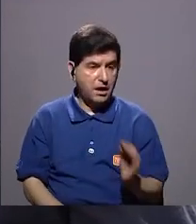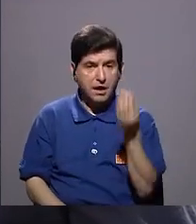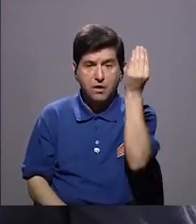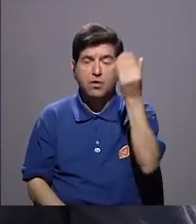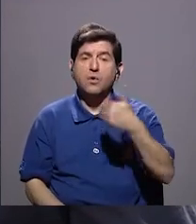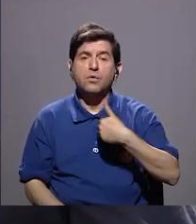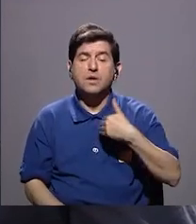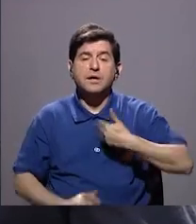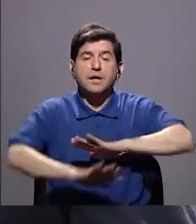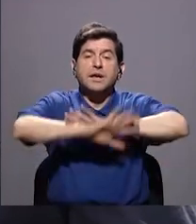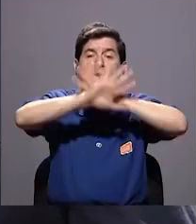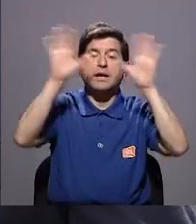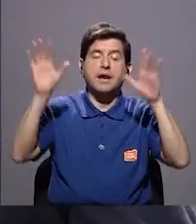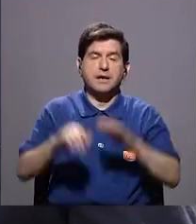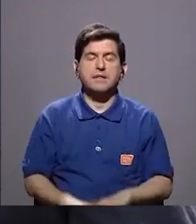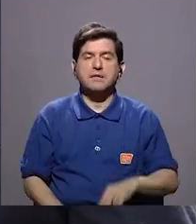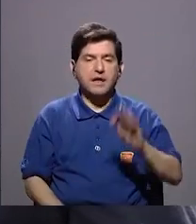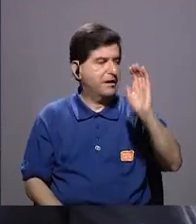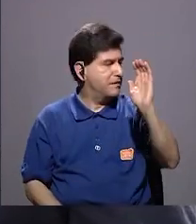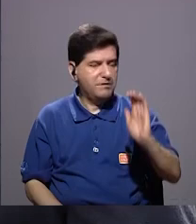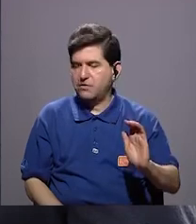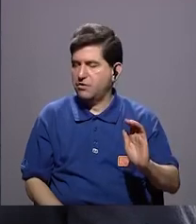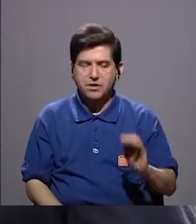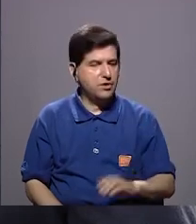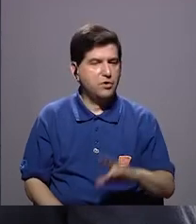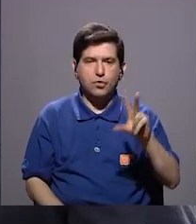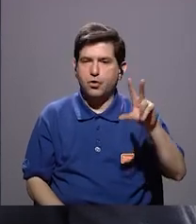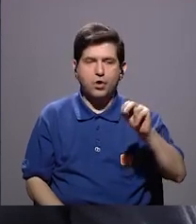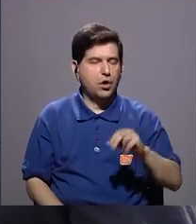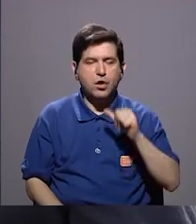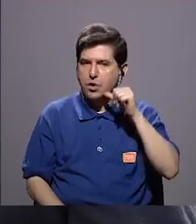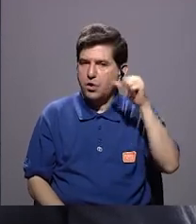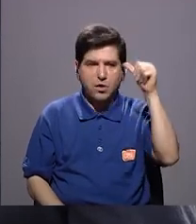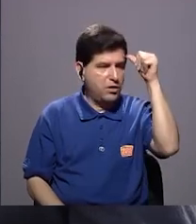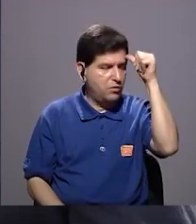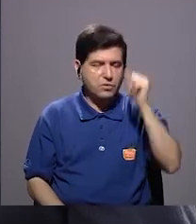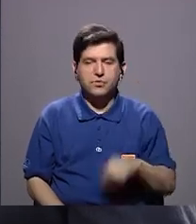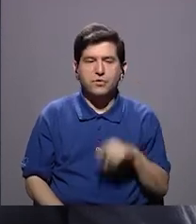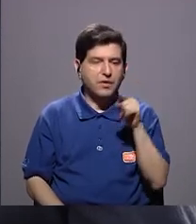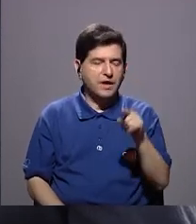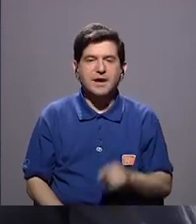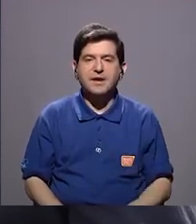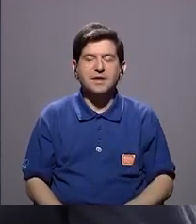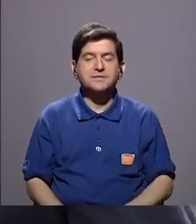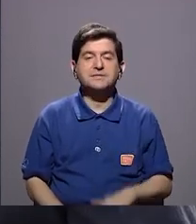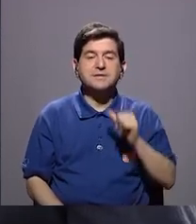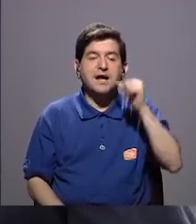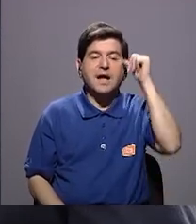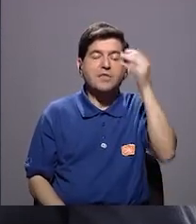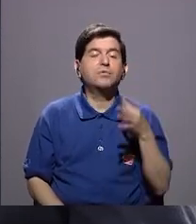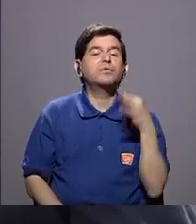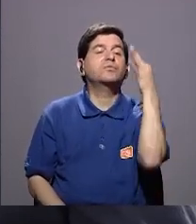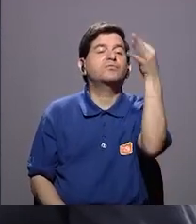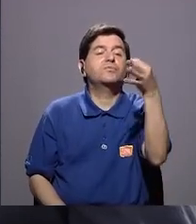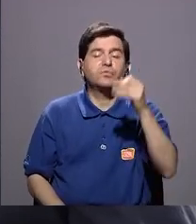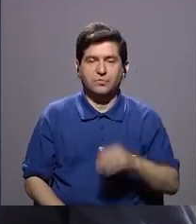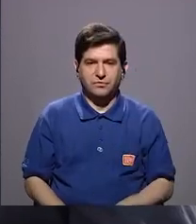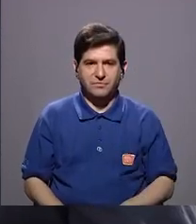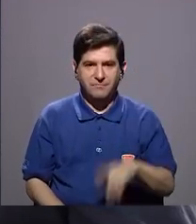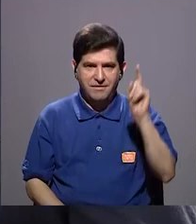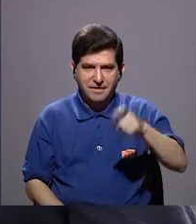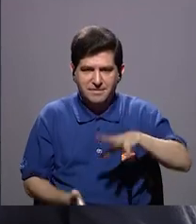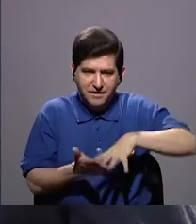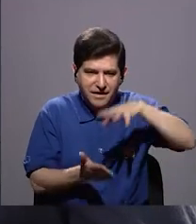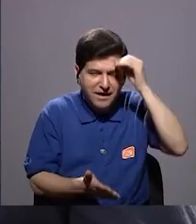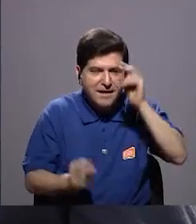el adolescente tenemos que tener claro que ya no es ni niño ni es adulto. Es un adulto en proceso. Entonces, ya ahí